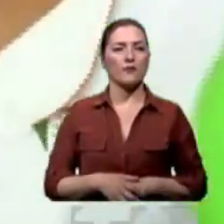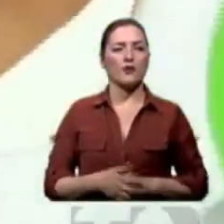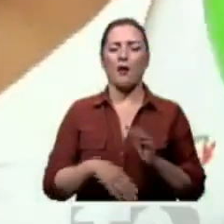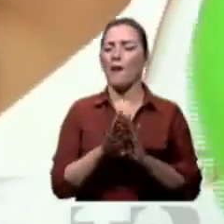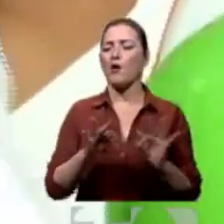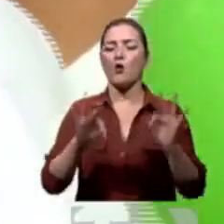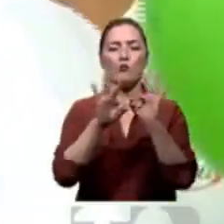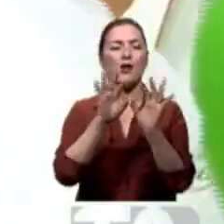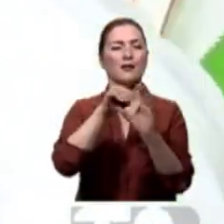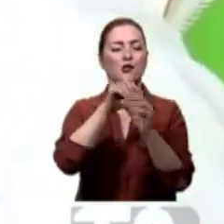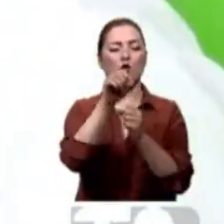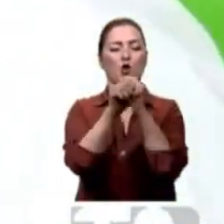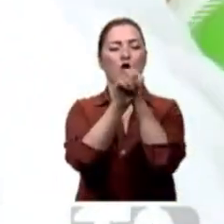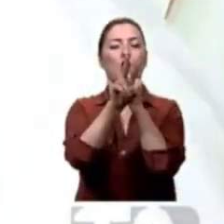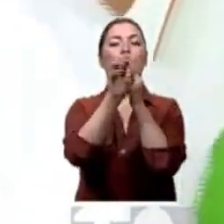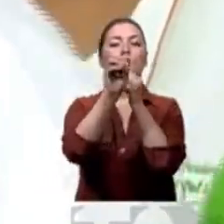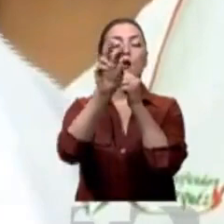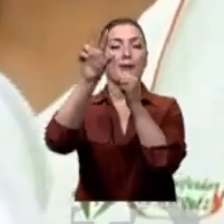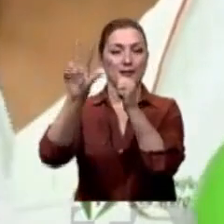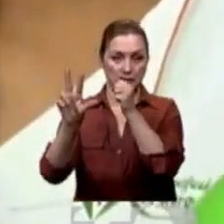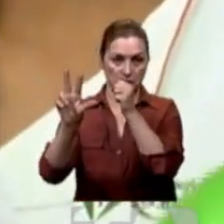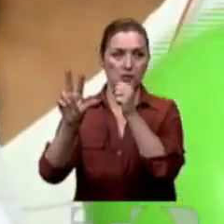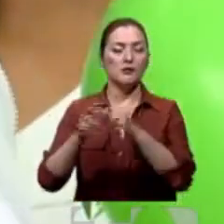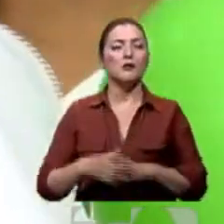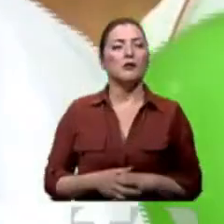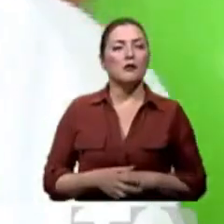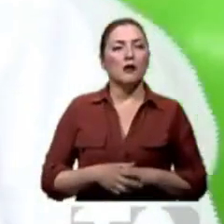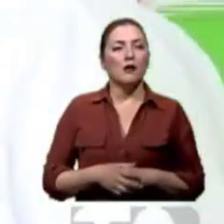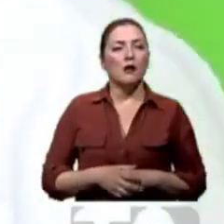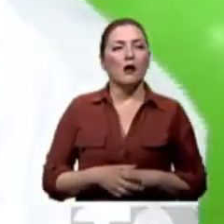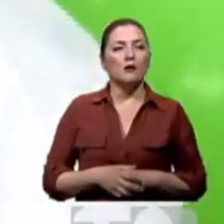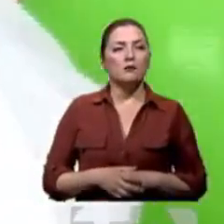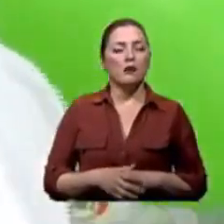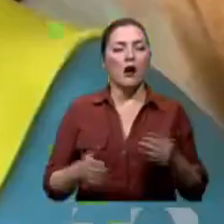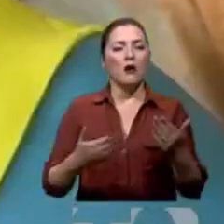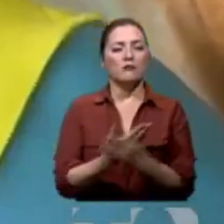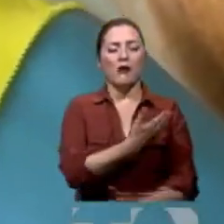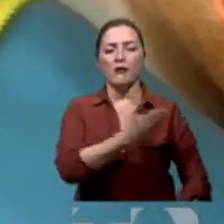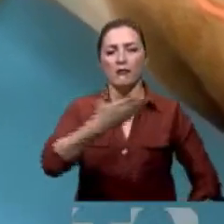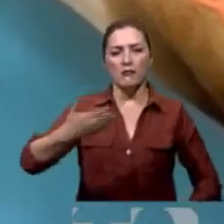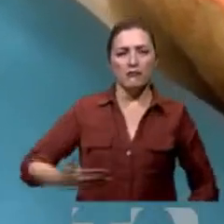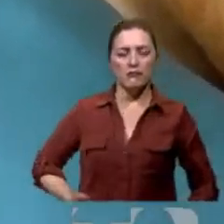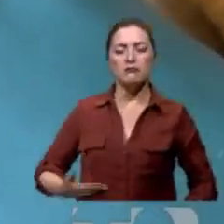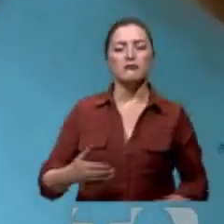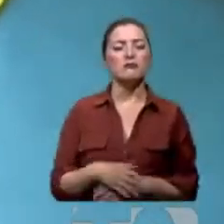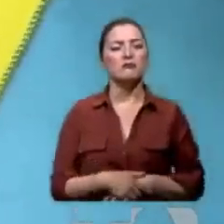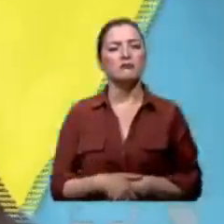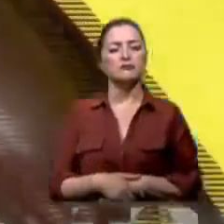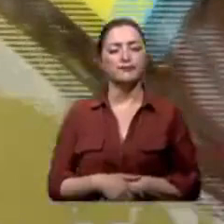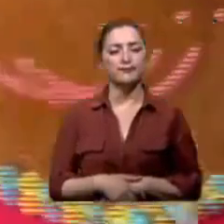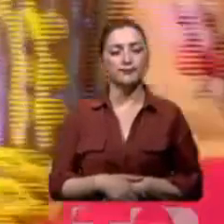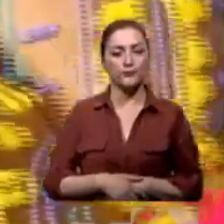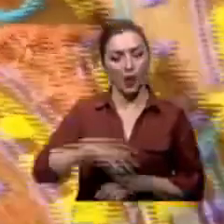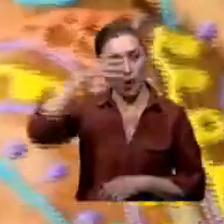importantes dentro de este año 2023, como es la elección de nuestro nuevo presidente, como es el conocimiento de todos, de Daniel